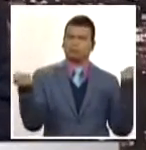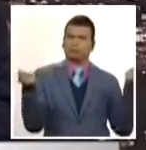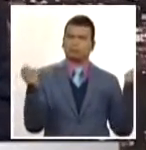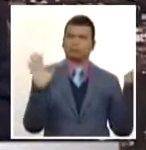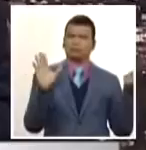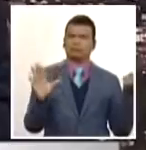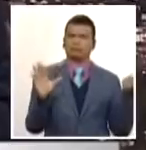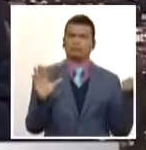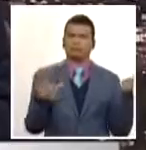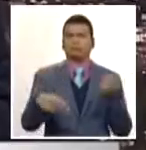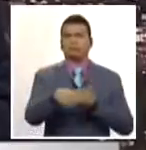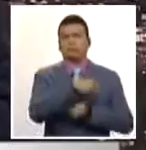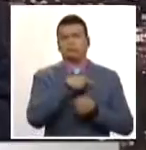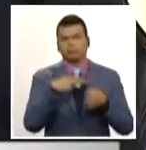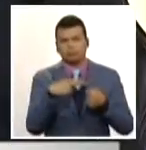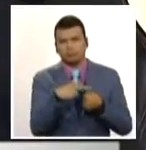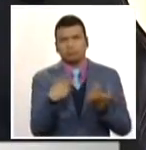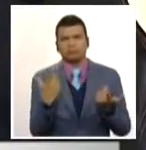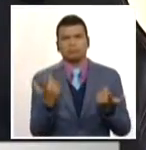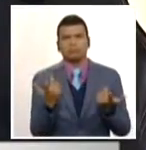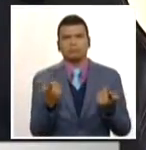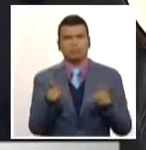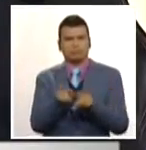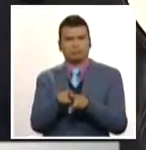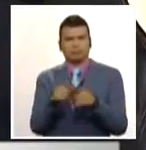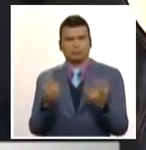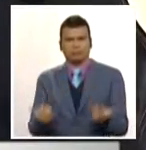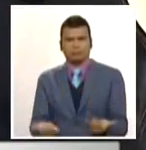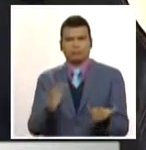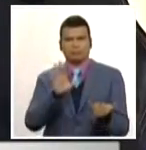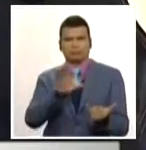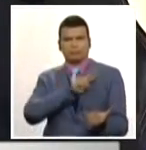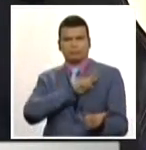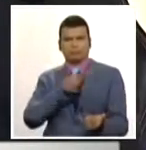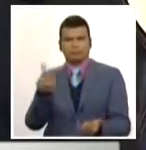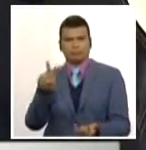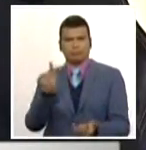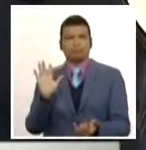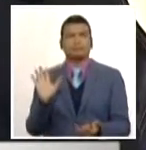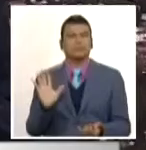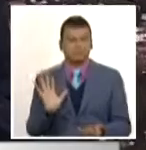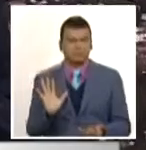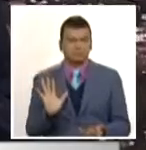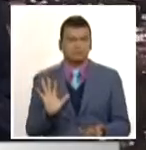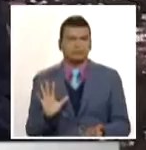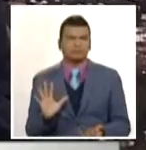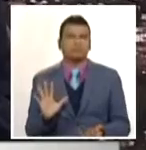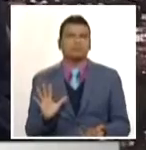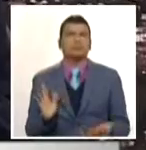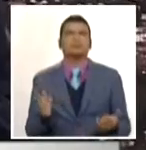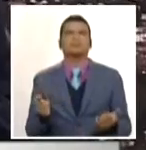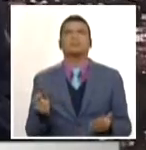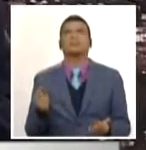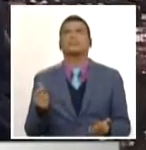determinada región, como es el caso del Valle del Cauca. Digamos que ese es como